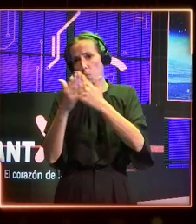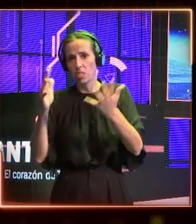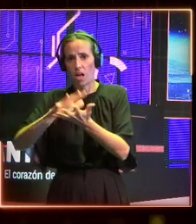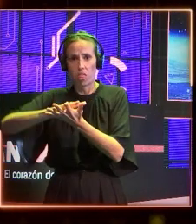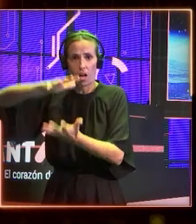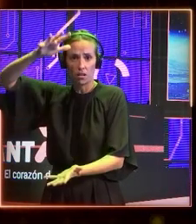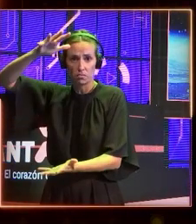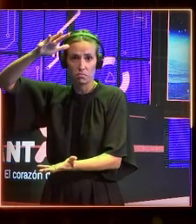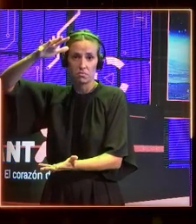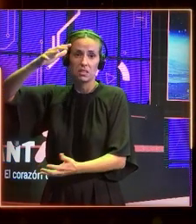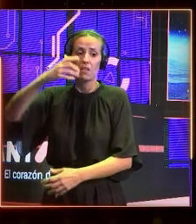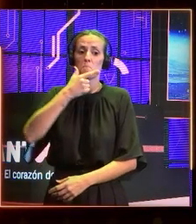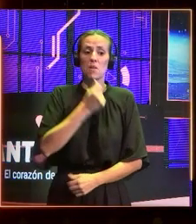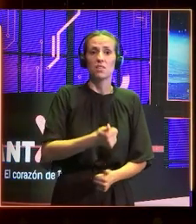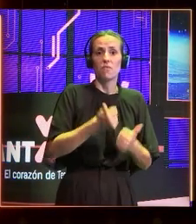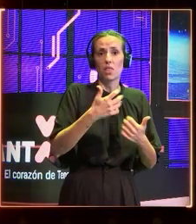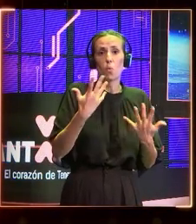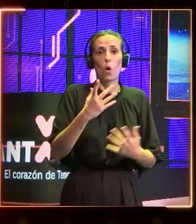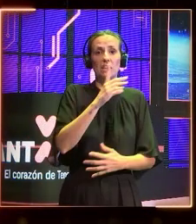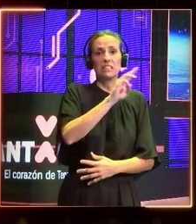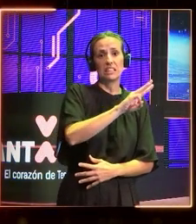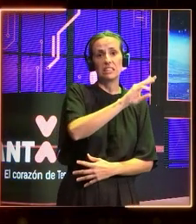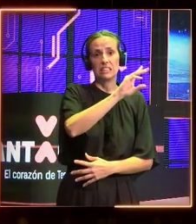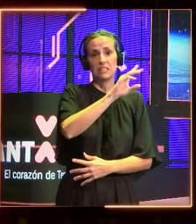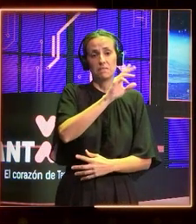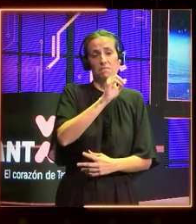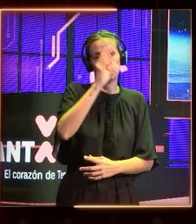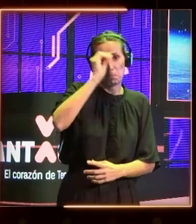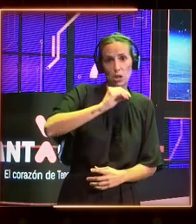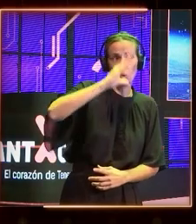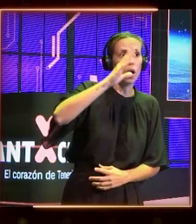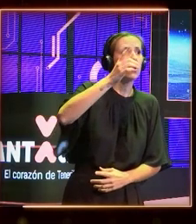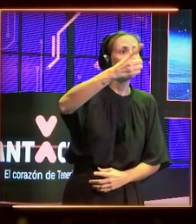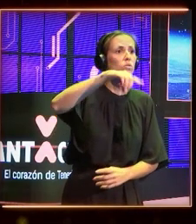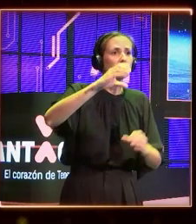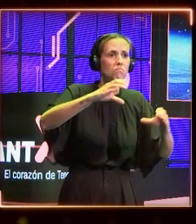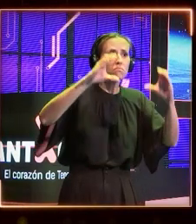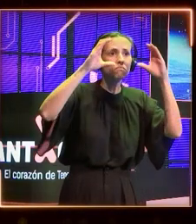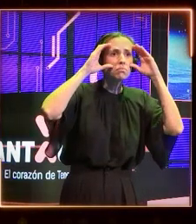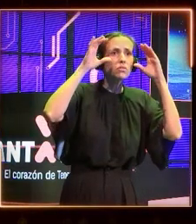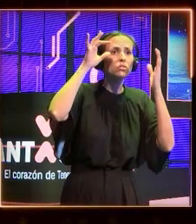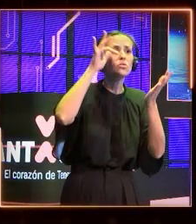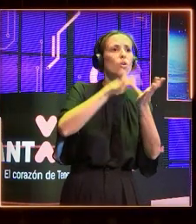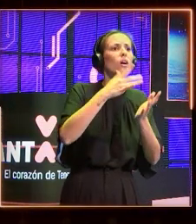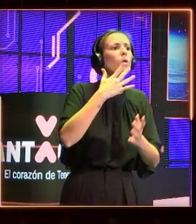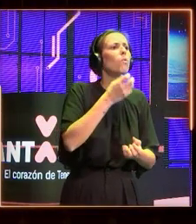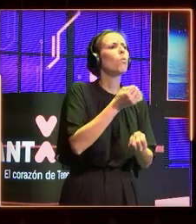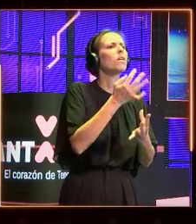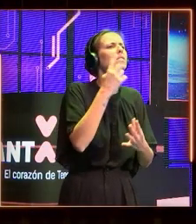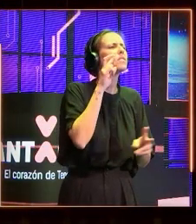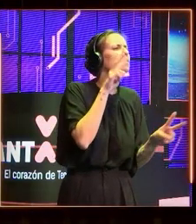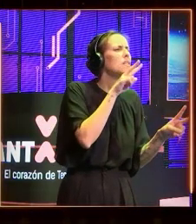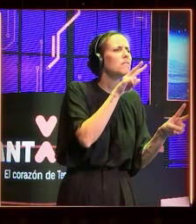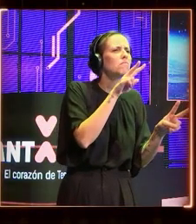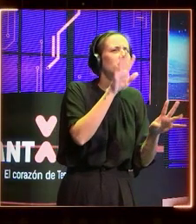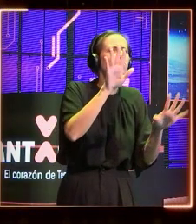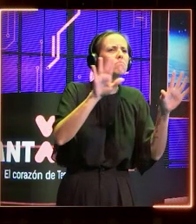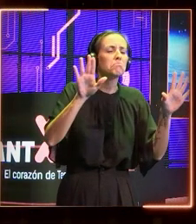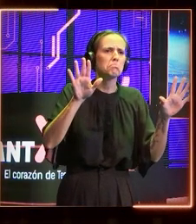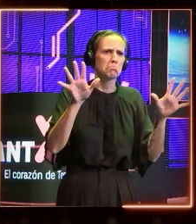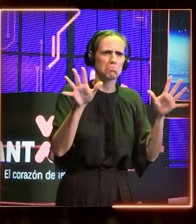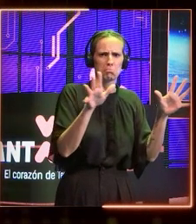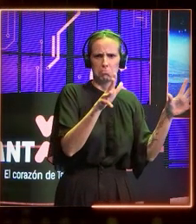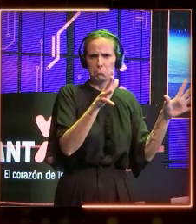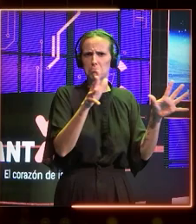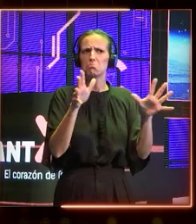empezamos por la más sencilla que es la realidad virtual Cuántas personas os habéis colocado unas gafas de realidad virtual que esta pregunta también a ver más o menos